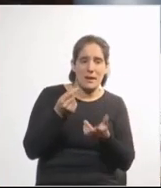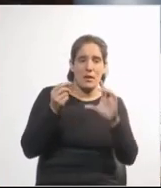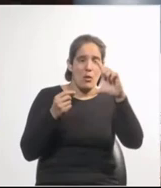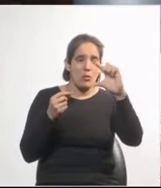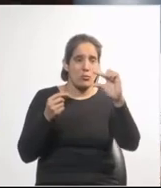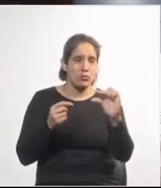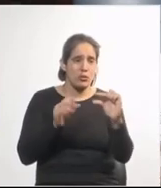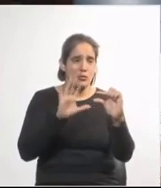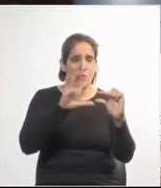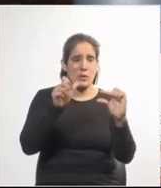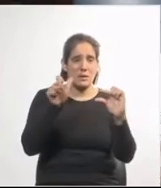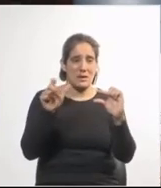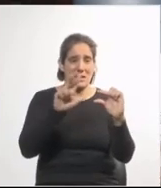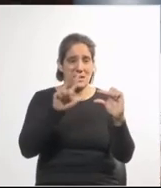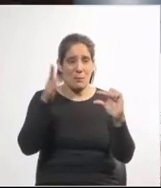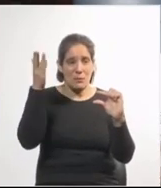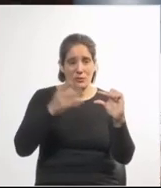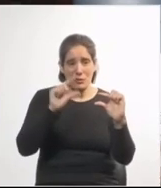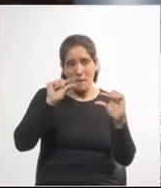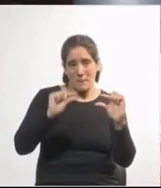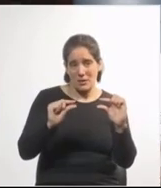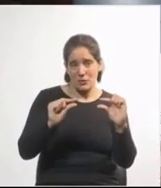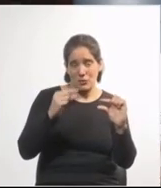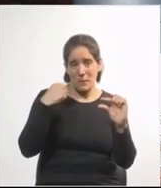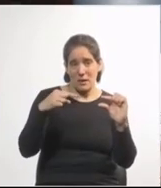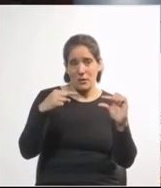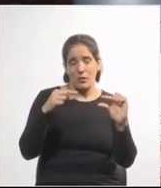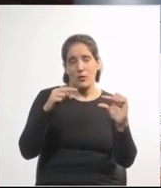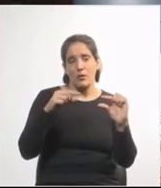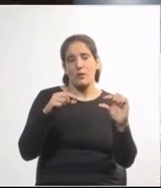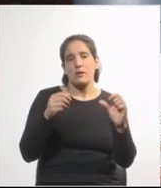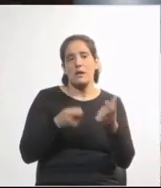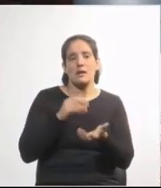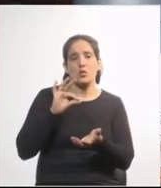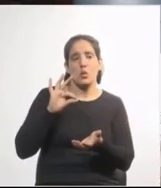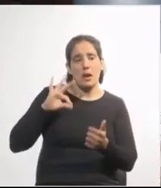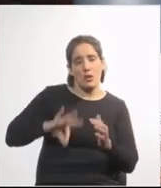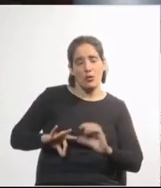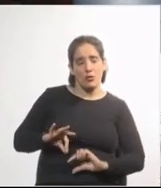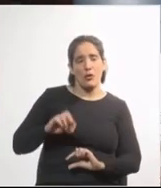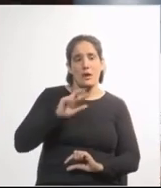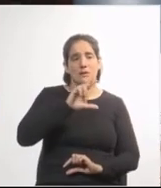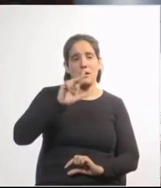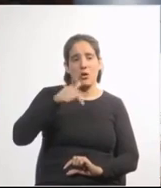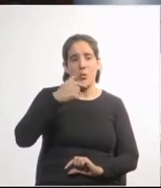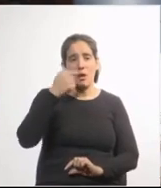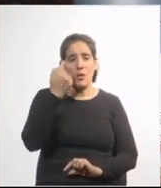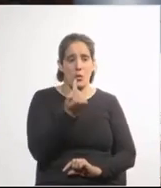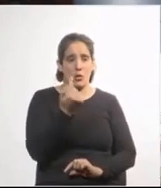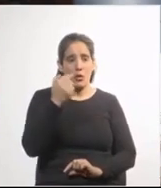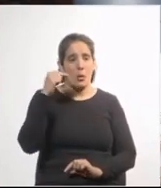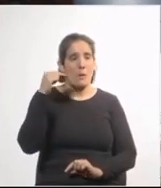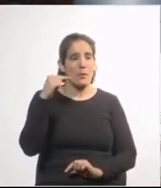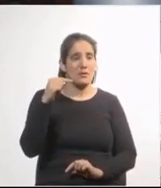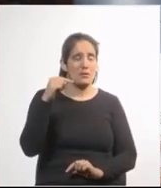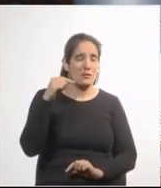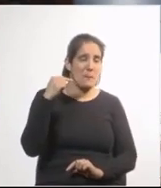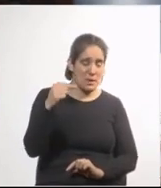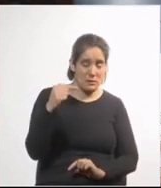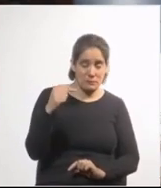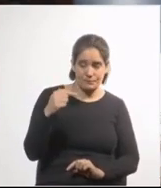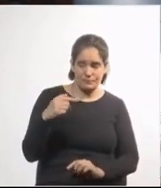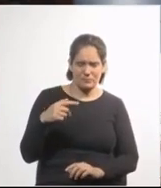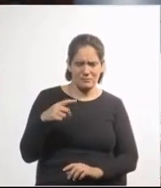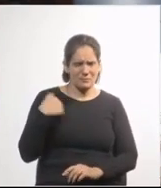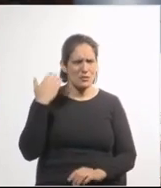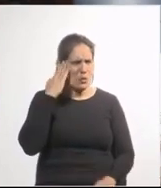56,3% y en remuneraciones el 3,1%. Si la voluntad política fuera darle